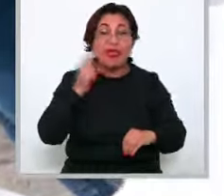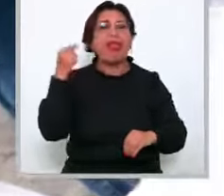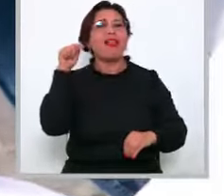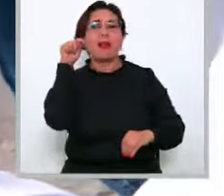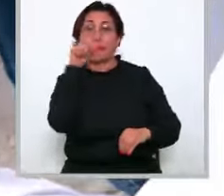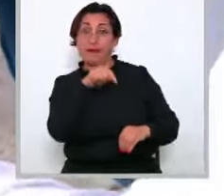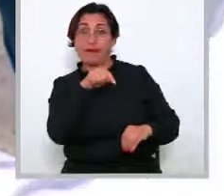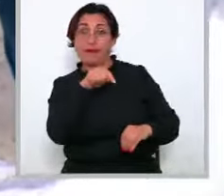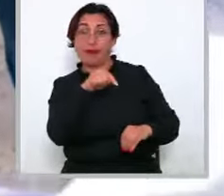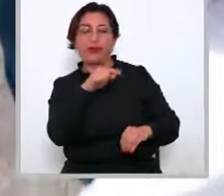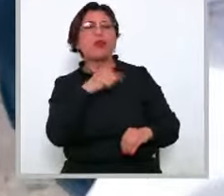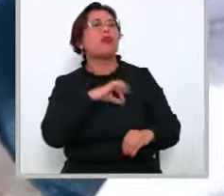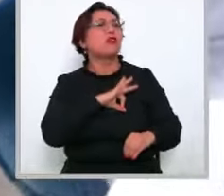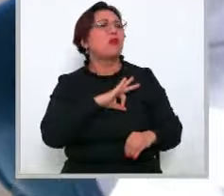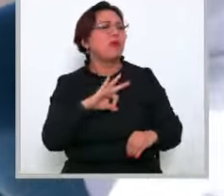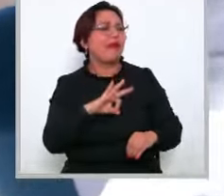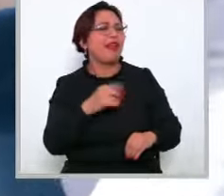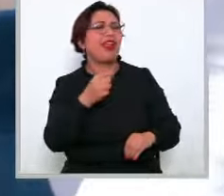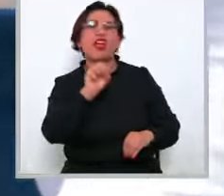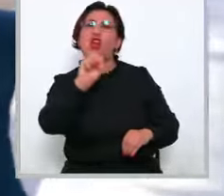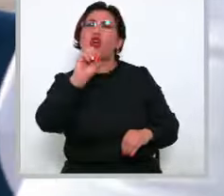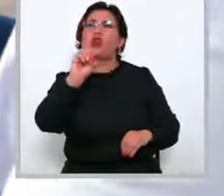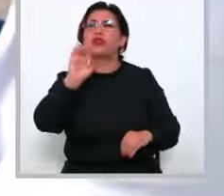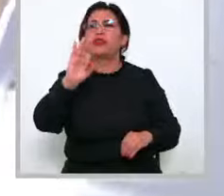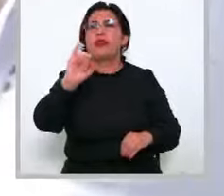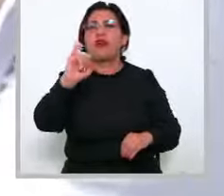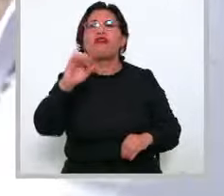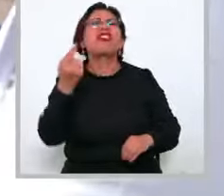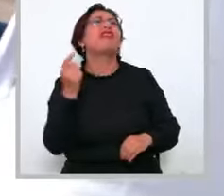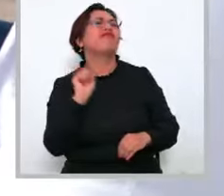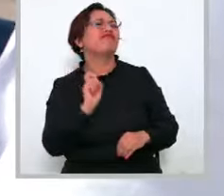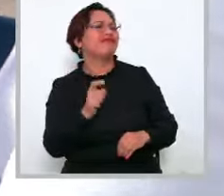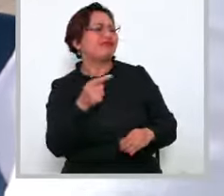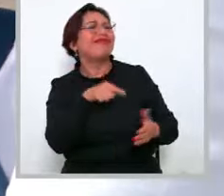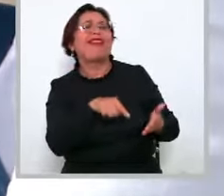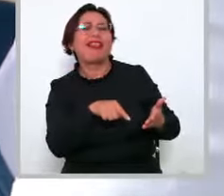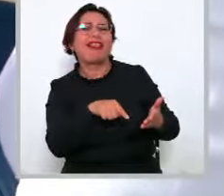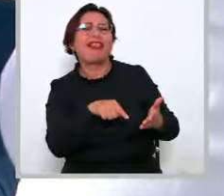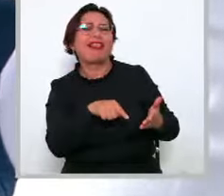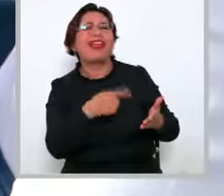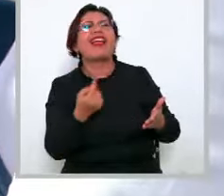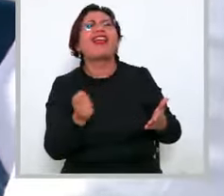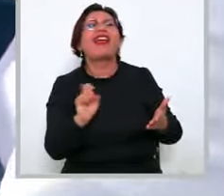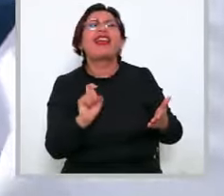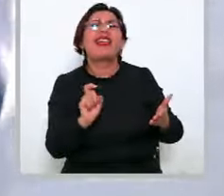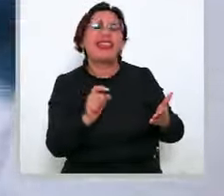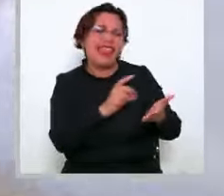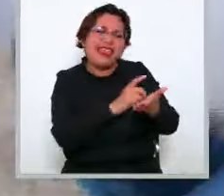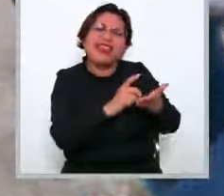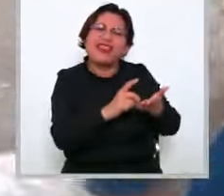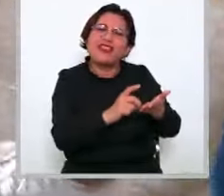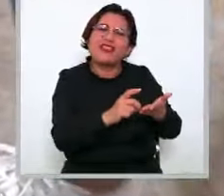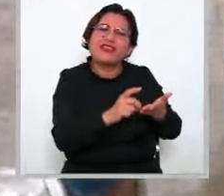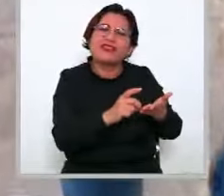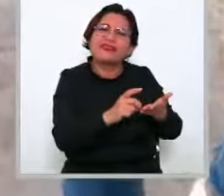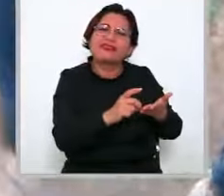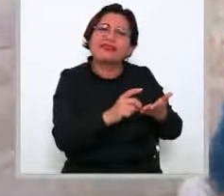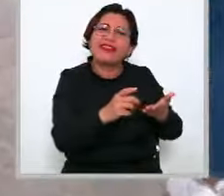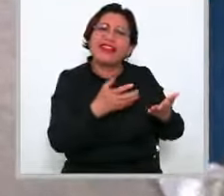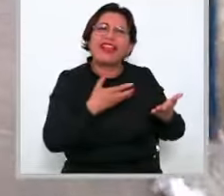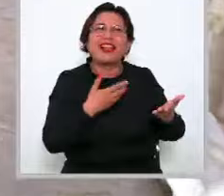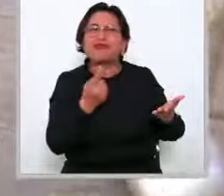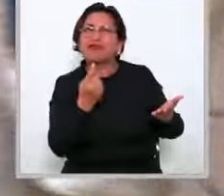Por ejemplo, Sofi, ¿tú qué derecho crees que nosotros tenemos y que no podemos permitir que nos los quiten? Como